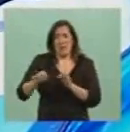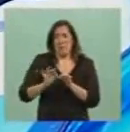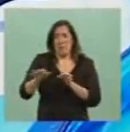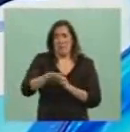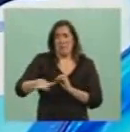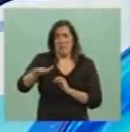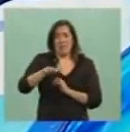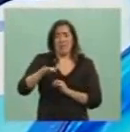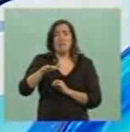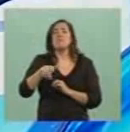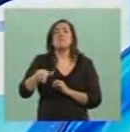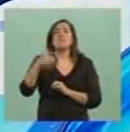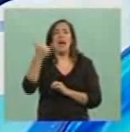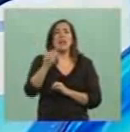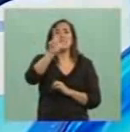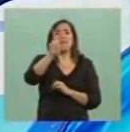tenemos el